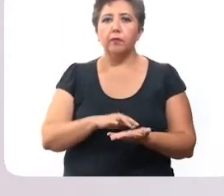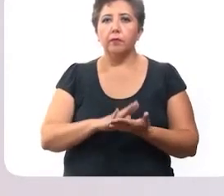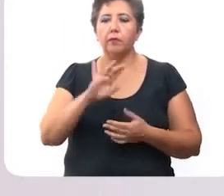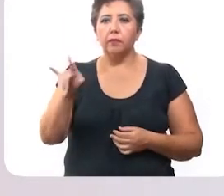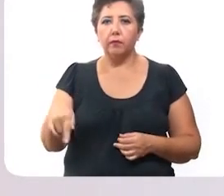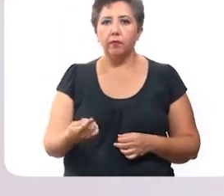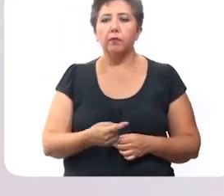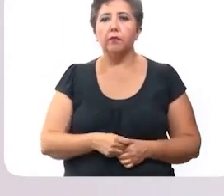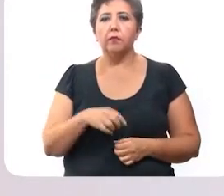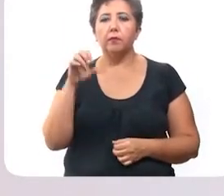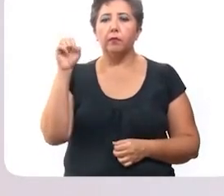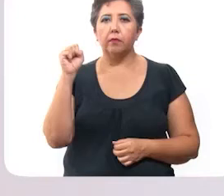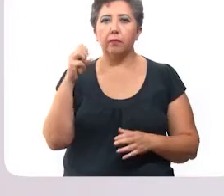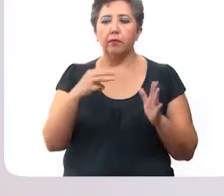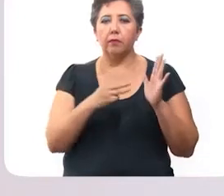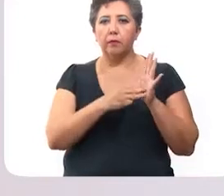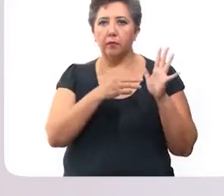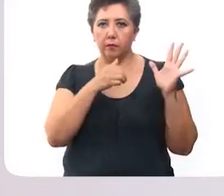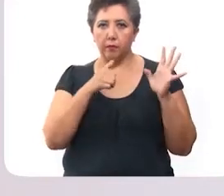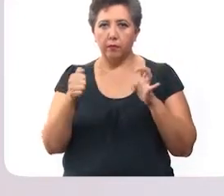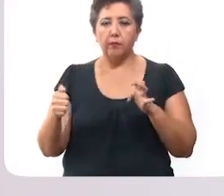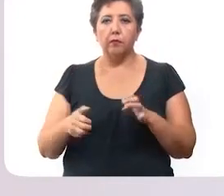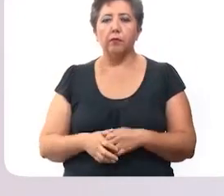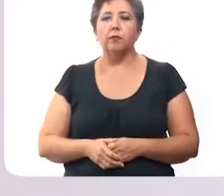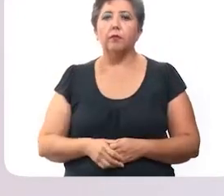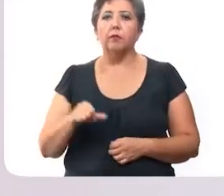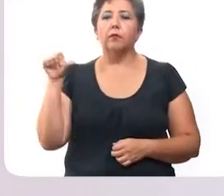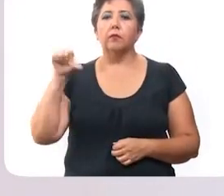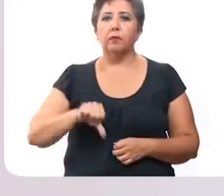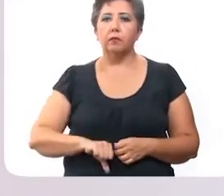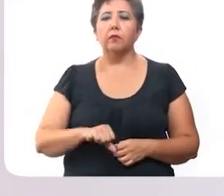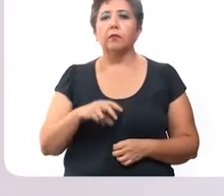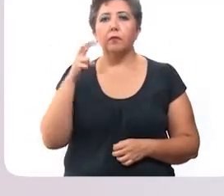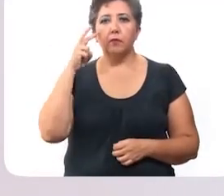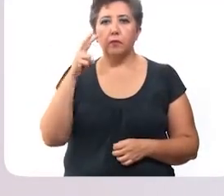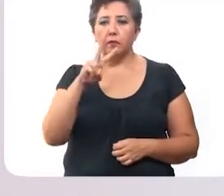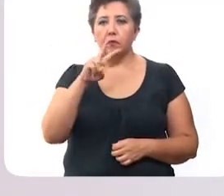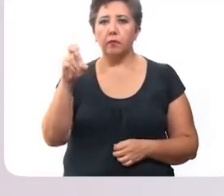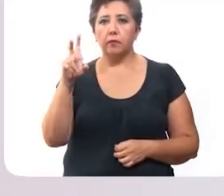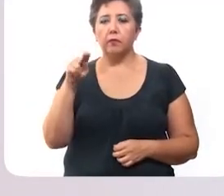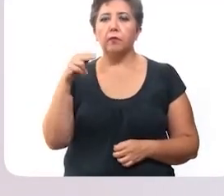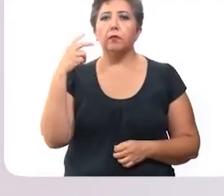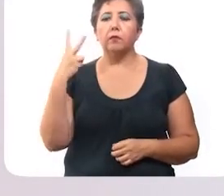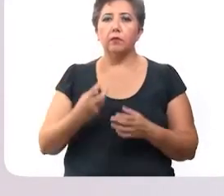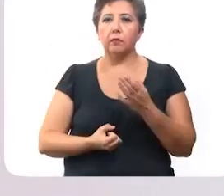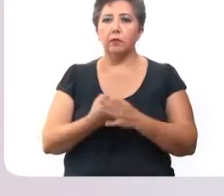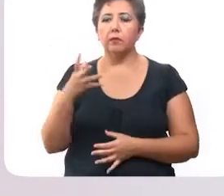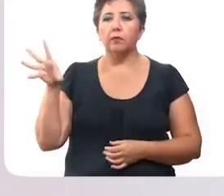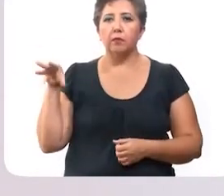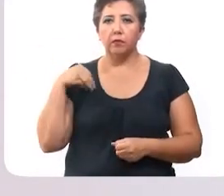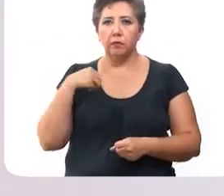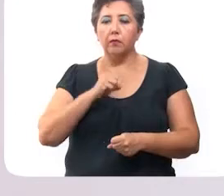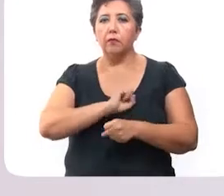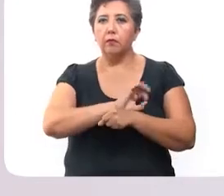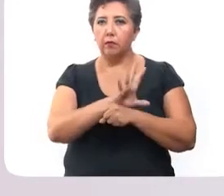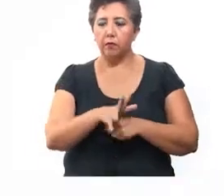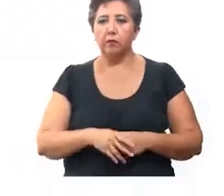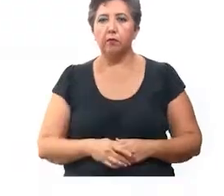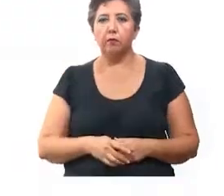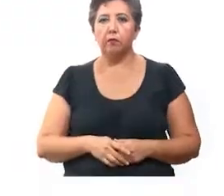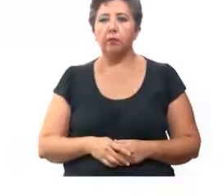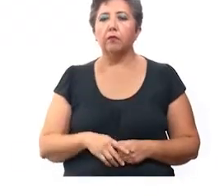contagios registrados, que son 60.600. Hoy se detectaron 282 nuevos contagios de